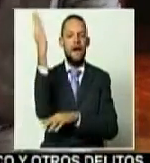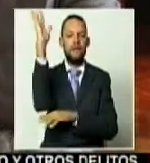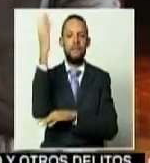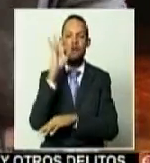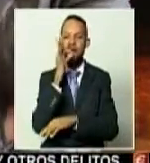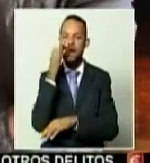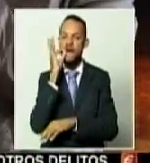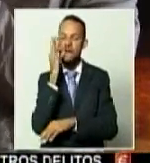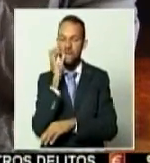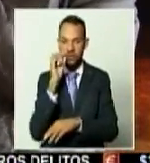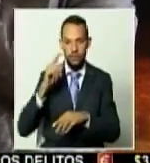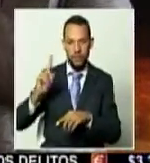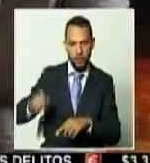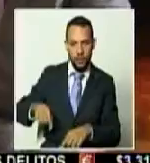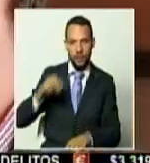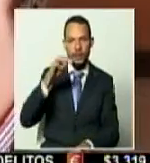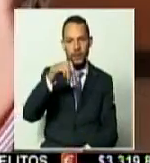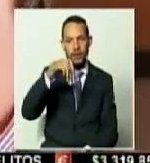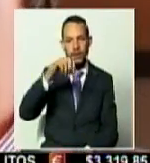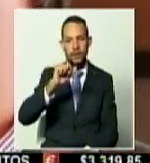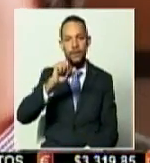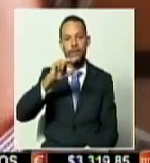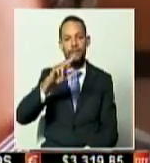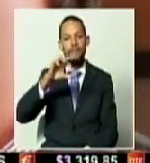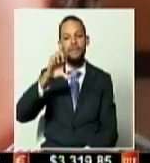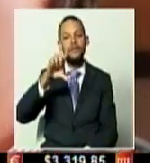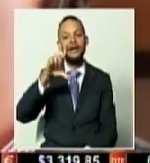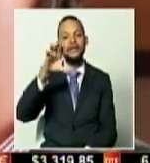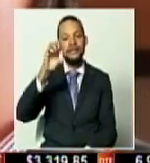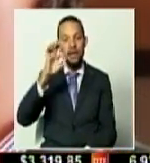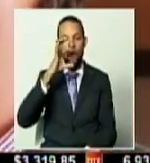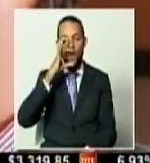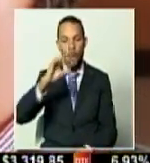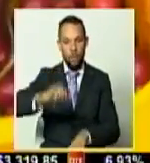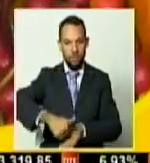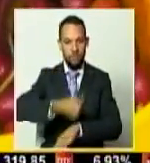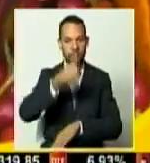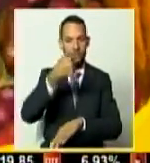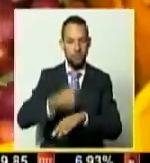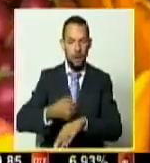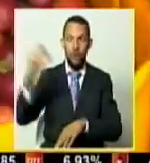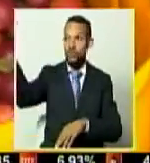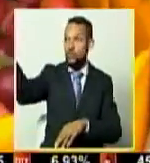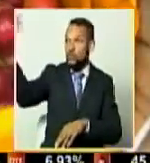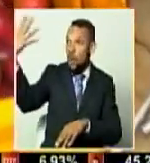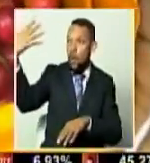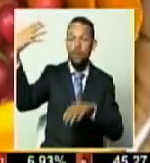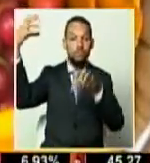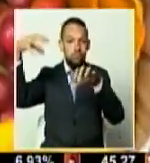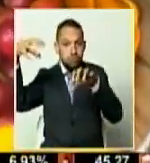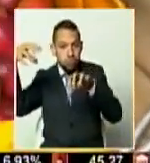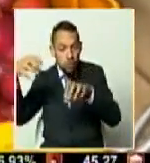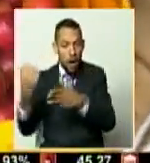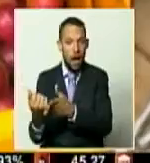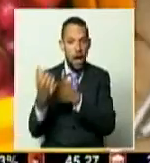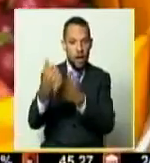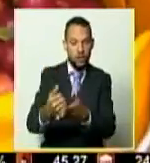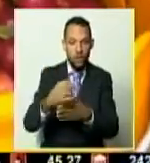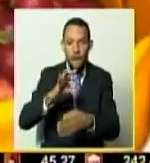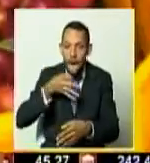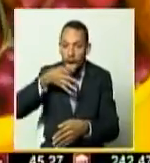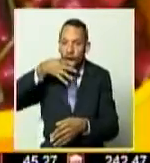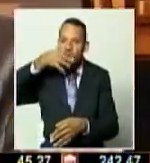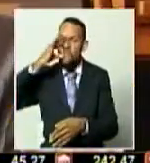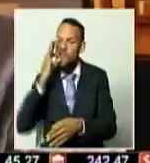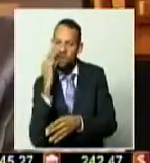Para Marcelo Salazar, director del Comité de Cafeteros en Caldas, factores como el clima y el precio del dólar han influido en el auge de la cosecha. En